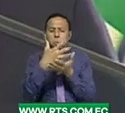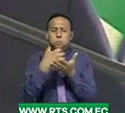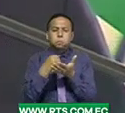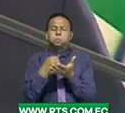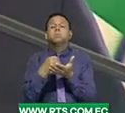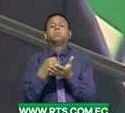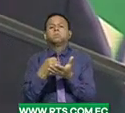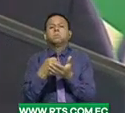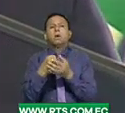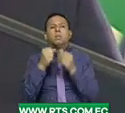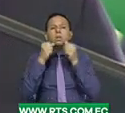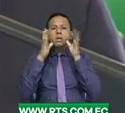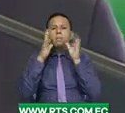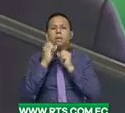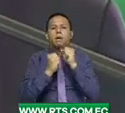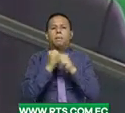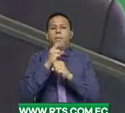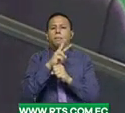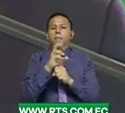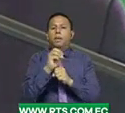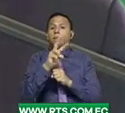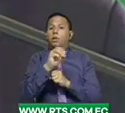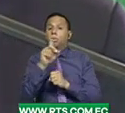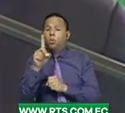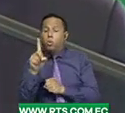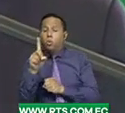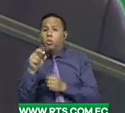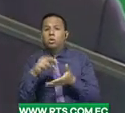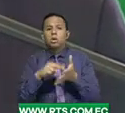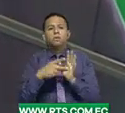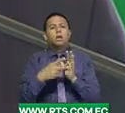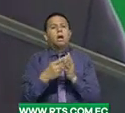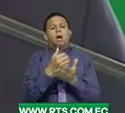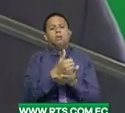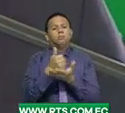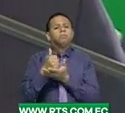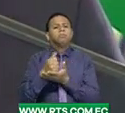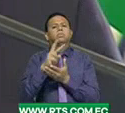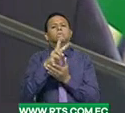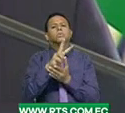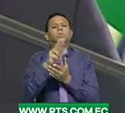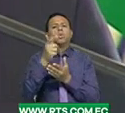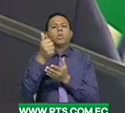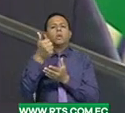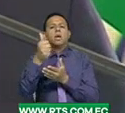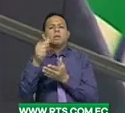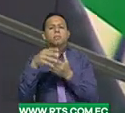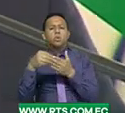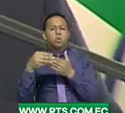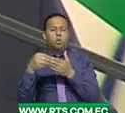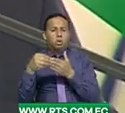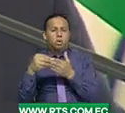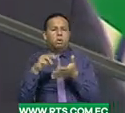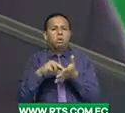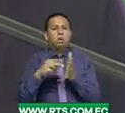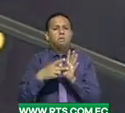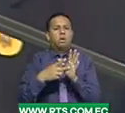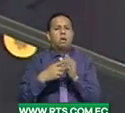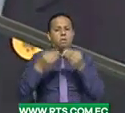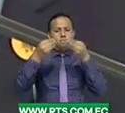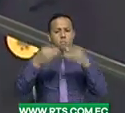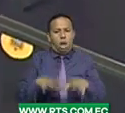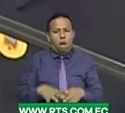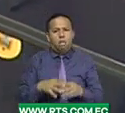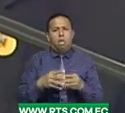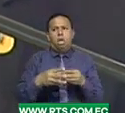del 2021 alcanzarían 210 millones y se habrían evitado la salida de